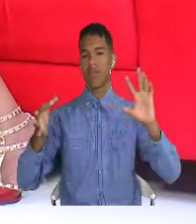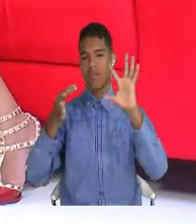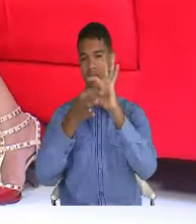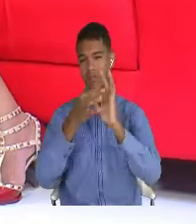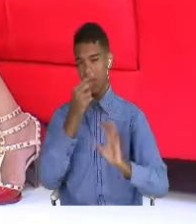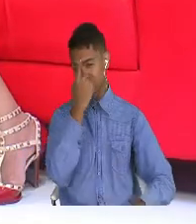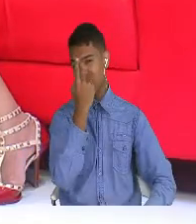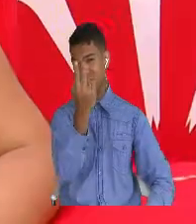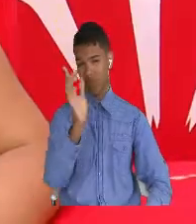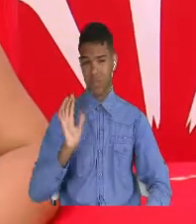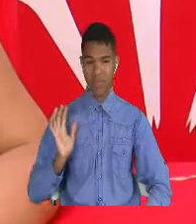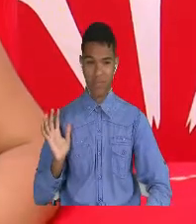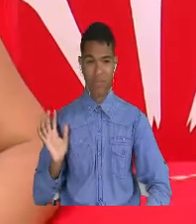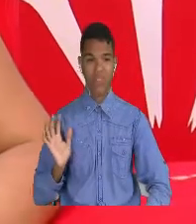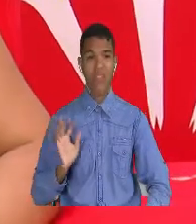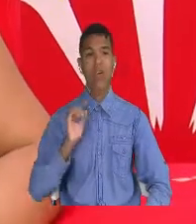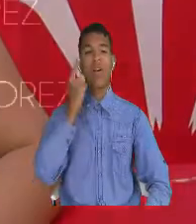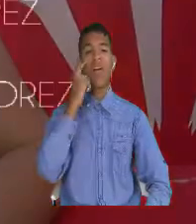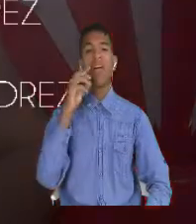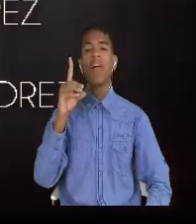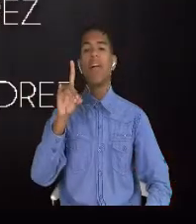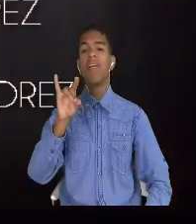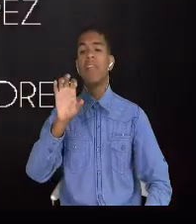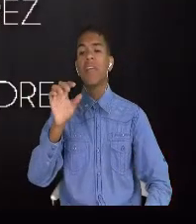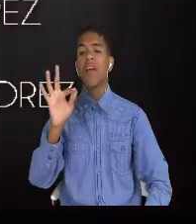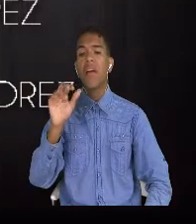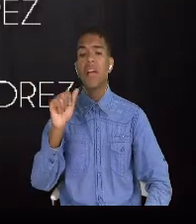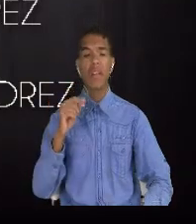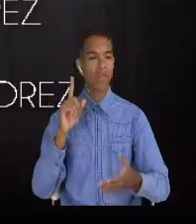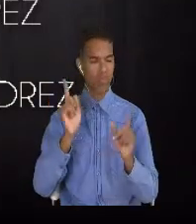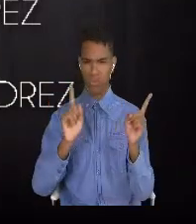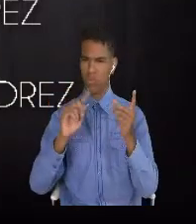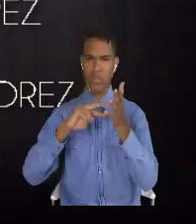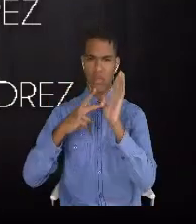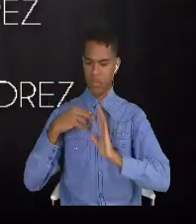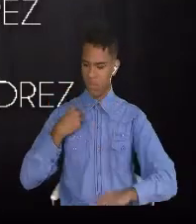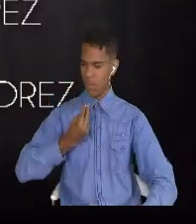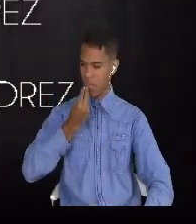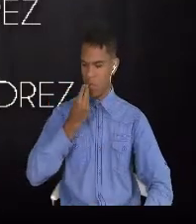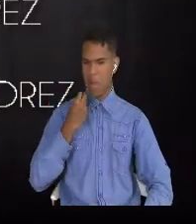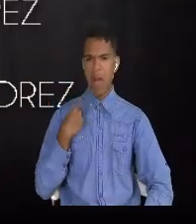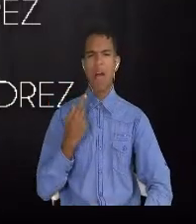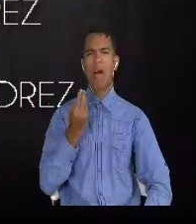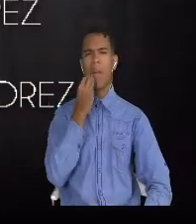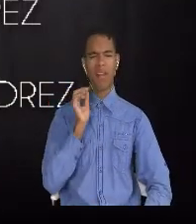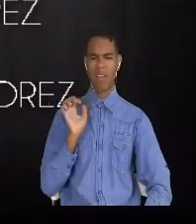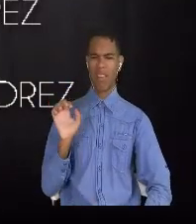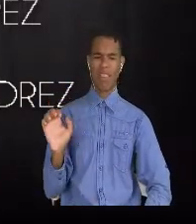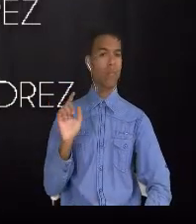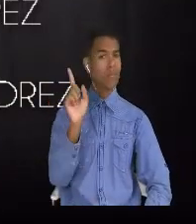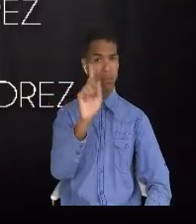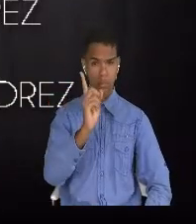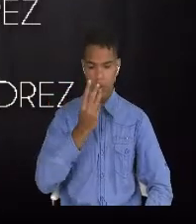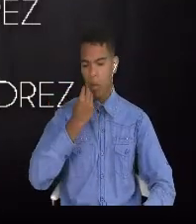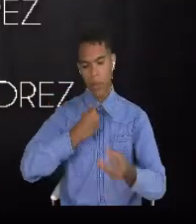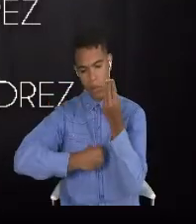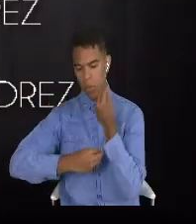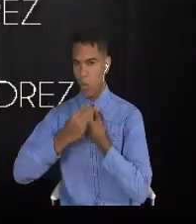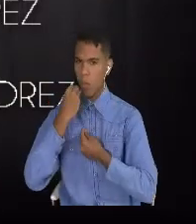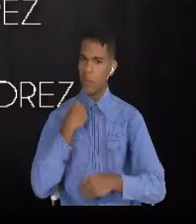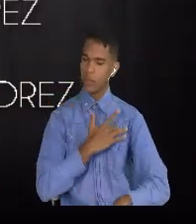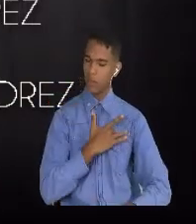mandado a recoger. Usted aprenda a comer bien para que vea cómo cambian sus hábitos y cómo cambia su cuerpo.